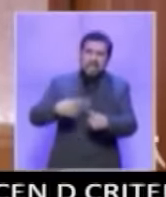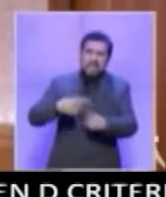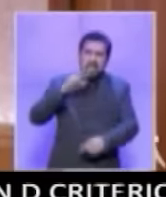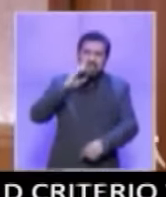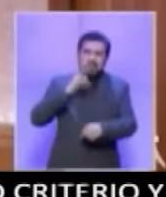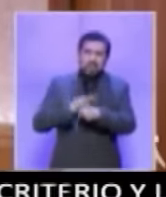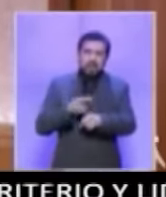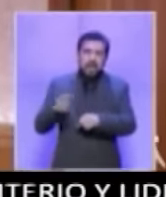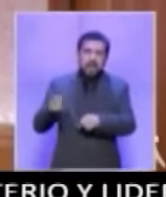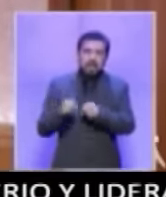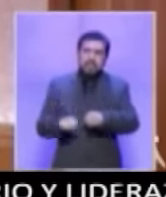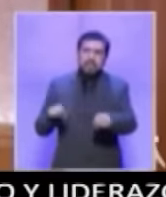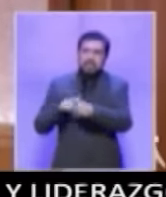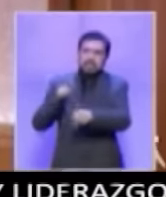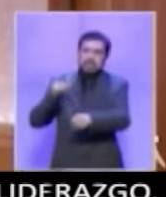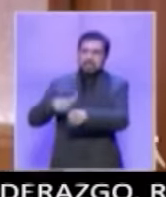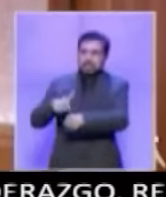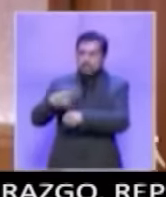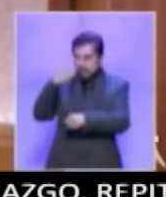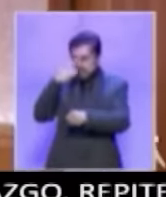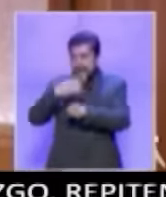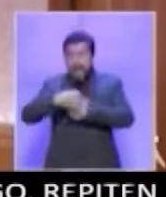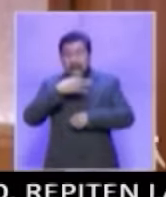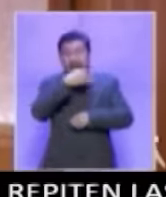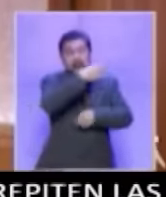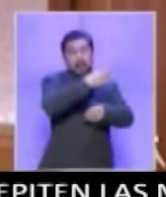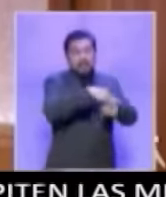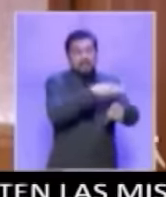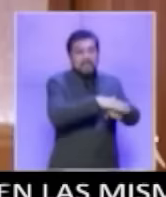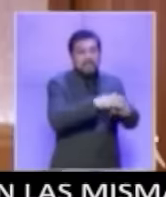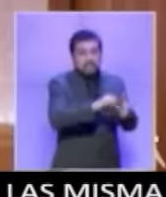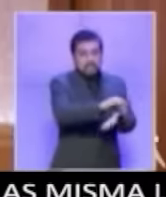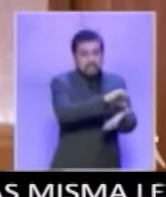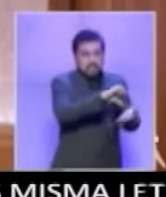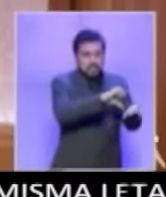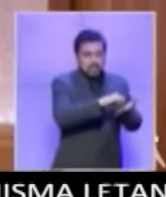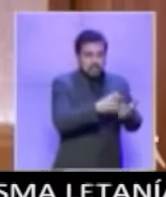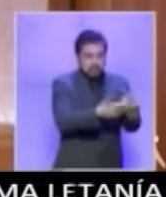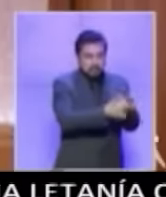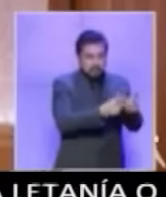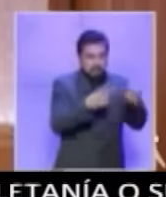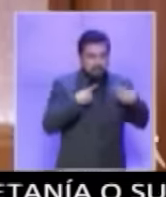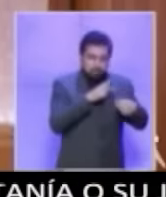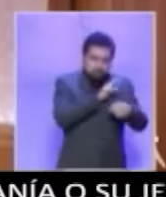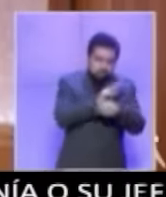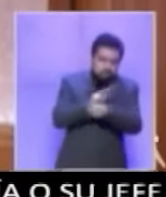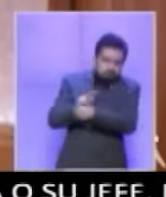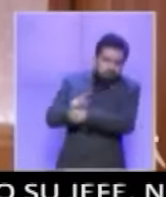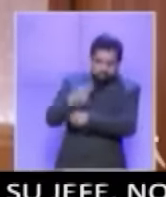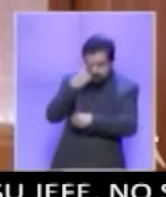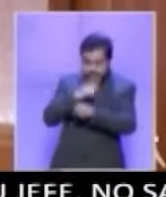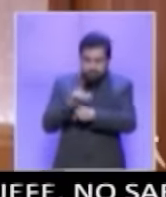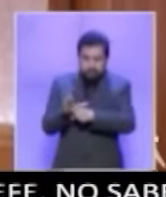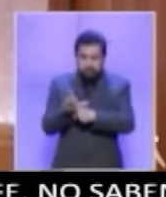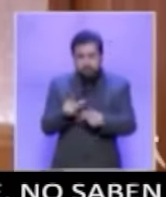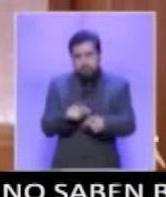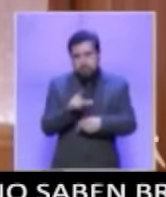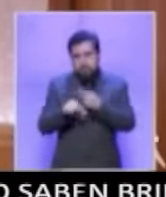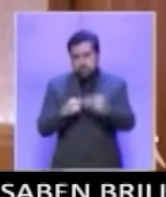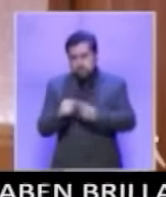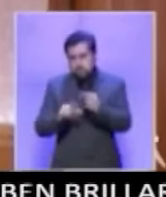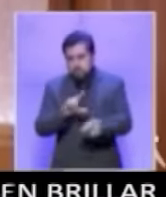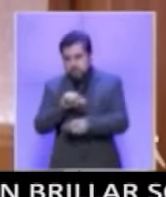y de la cuatro t con esa decisión ya bien adelantada Santiago y La senadora Xóchitl Gálvez pueden continuar con sus actividades